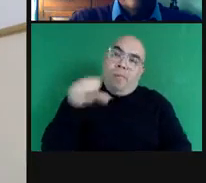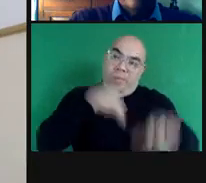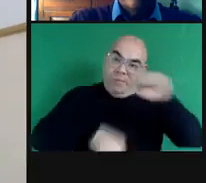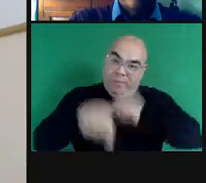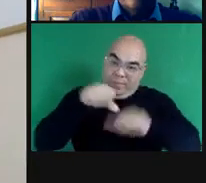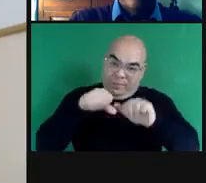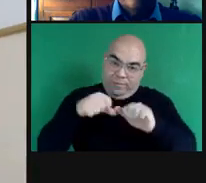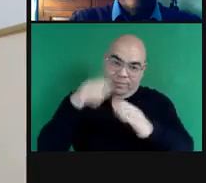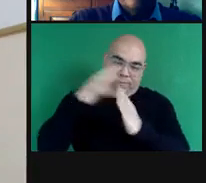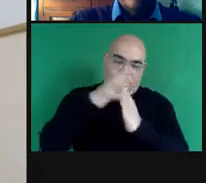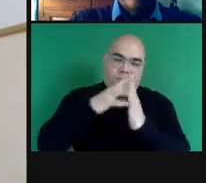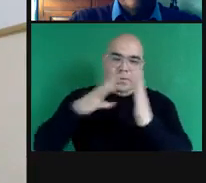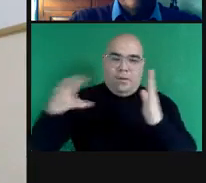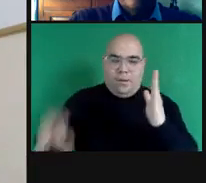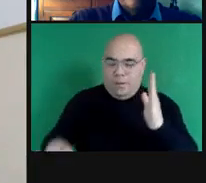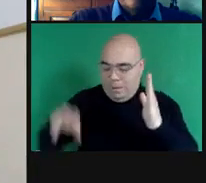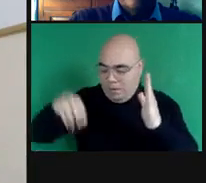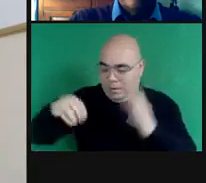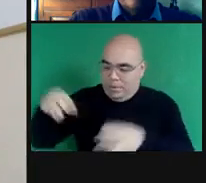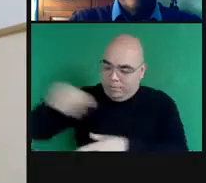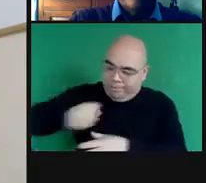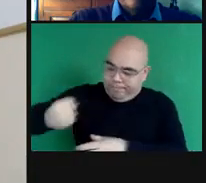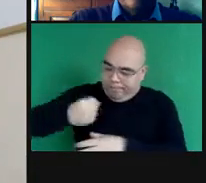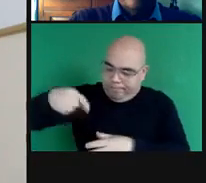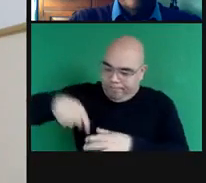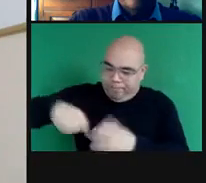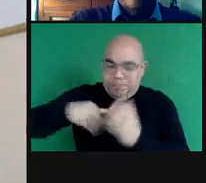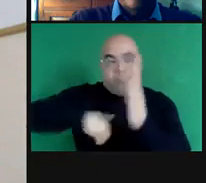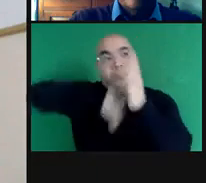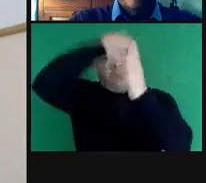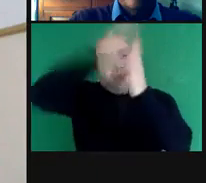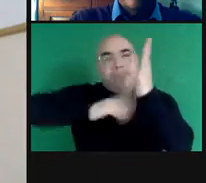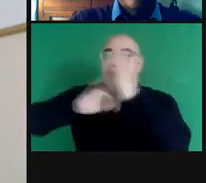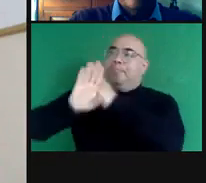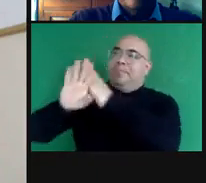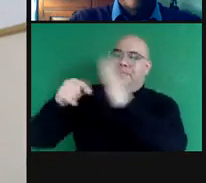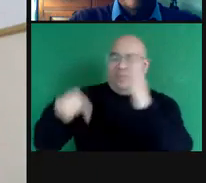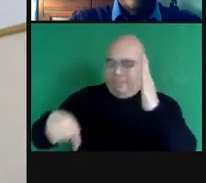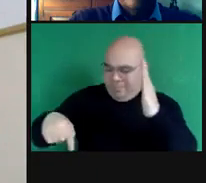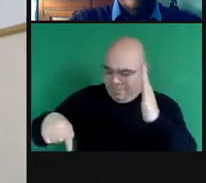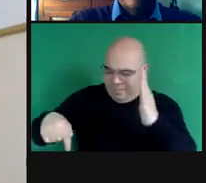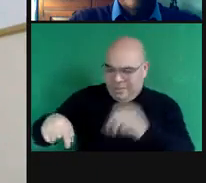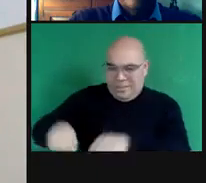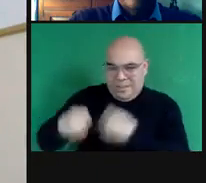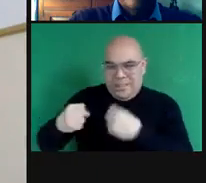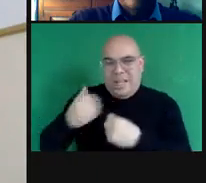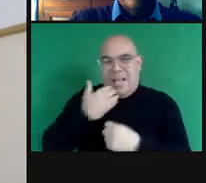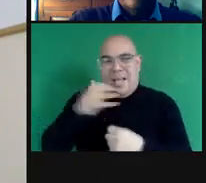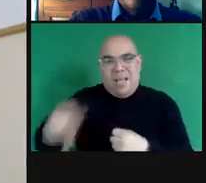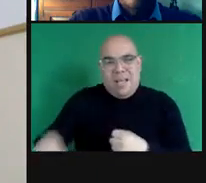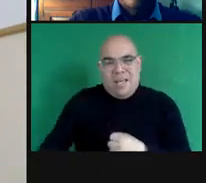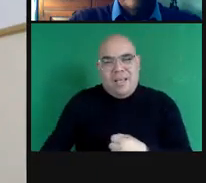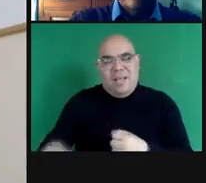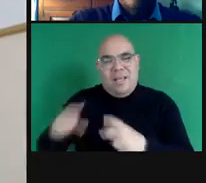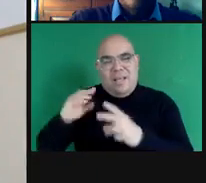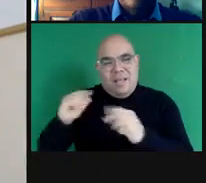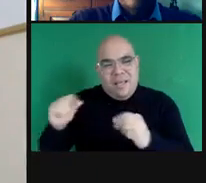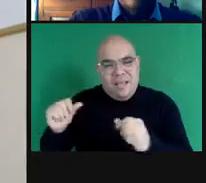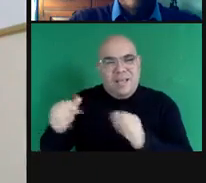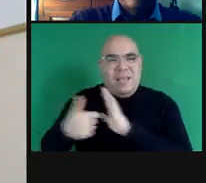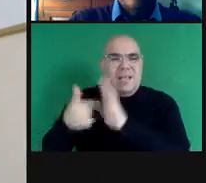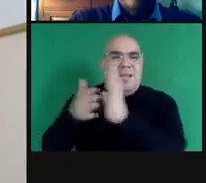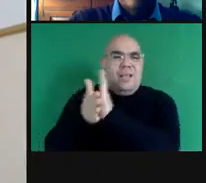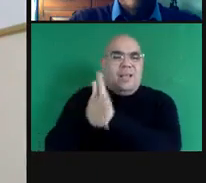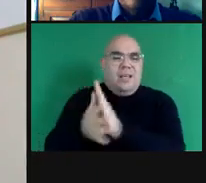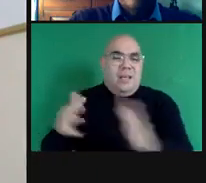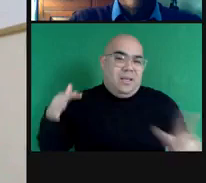afectan también o los componentes que de alguna manera tienen pues estos materiales que son como plásticos, ¿no? De prevención, ¿no lo